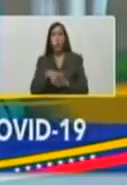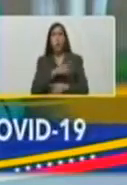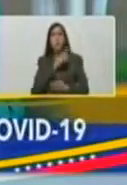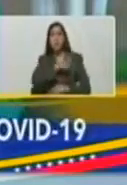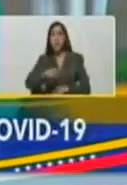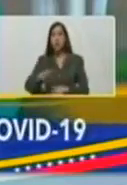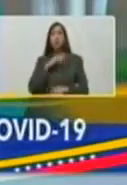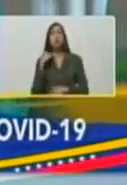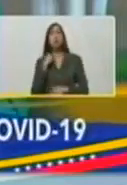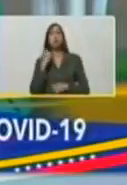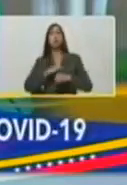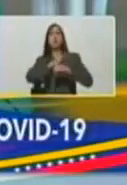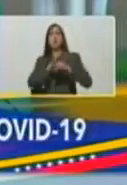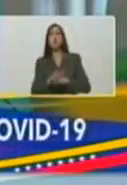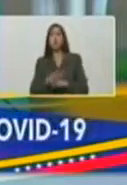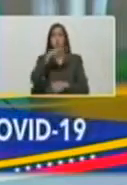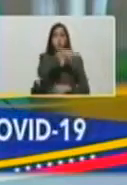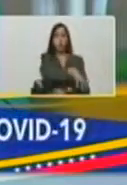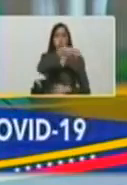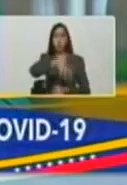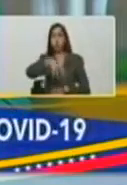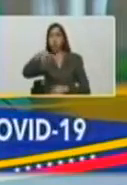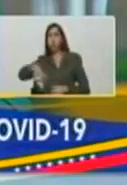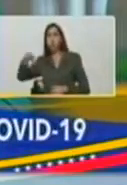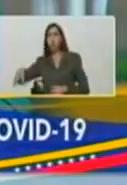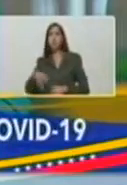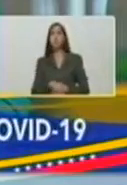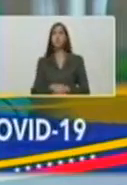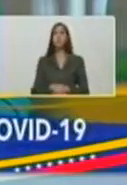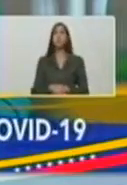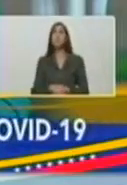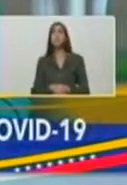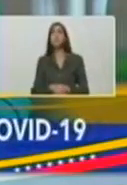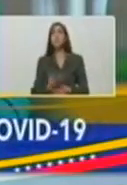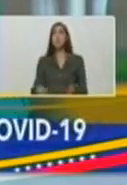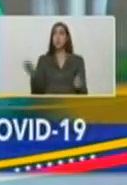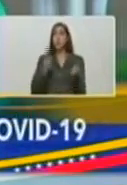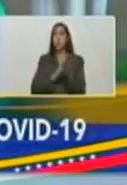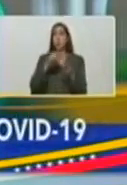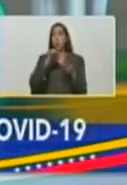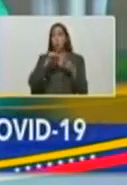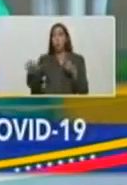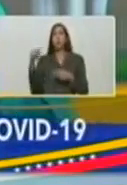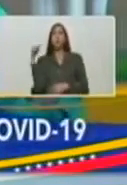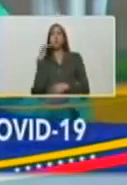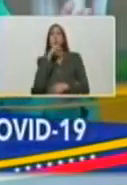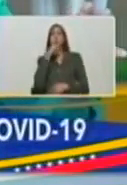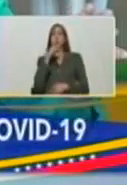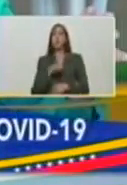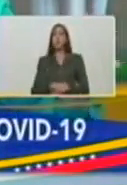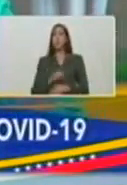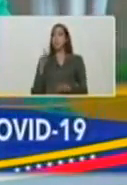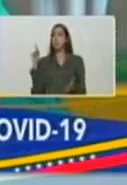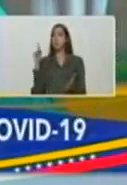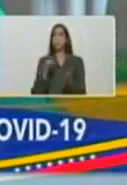ola a expensa de cuatro entidades. La curva empezó a decrecer la segunda semana de octubre y no llegó la tercera